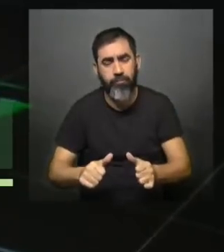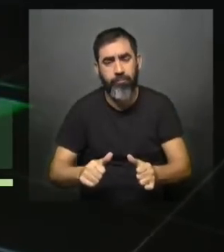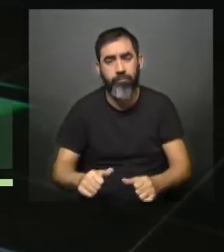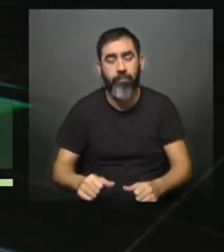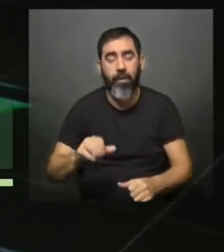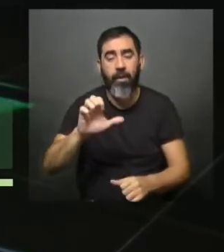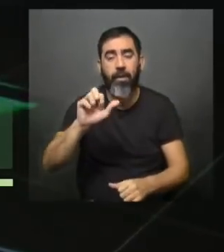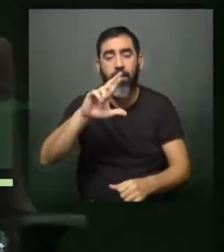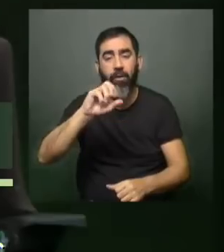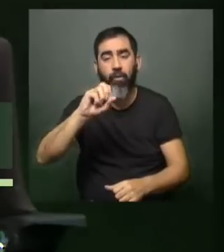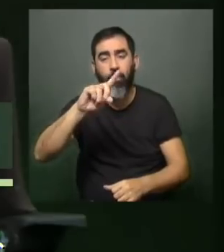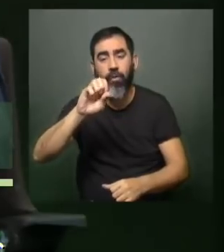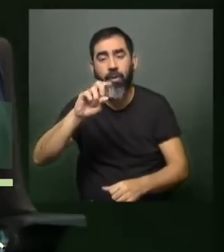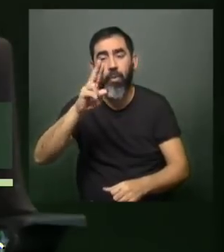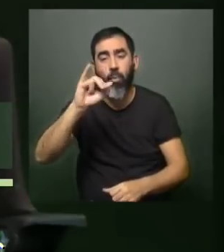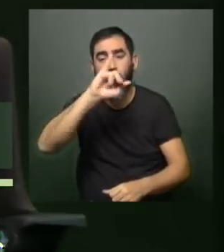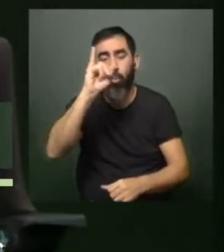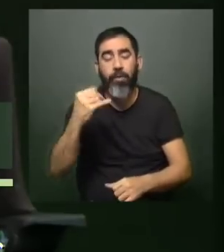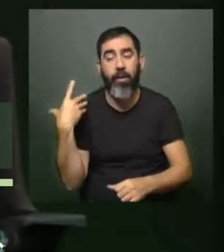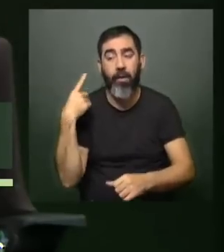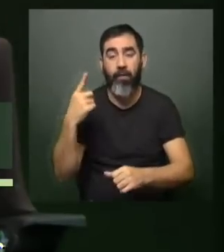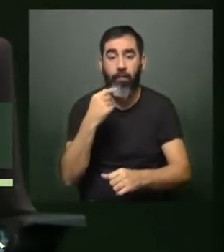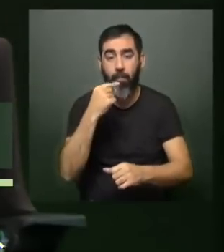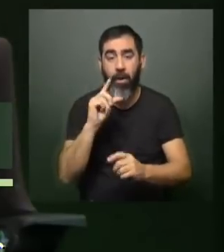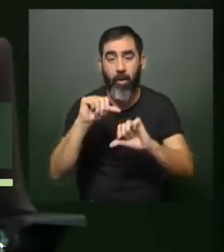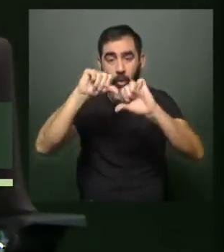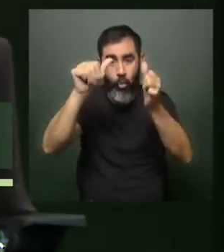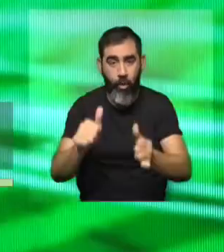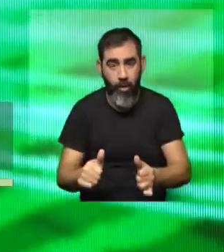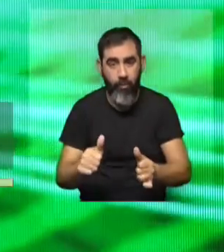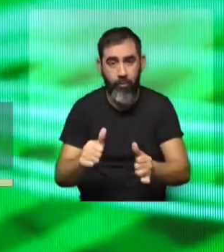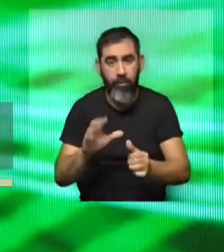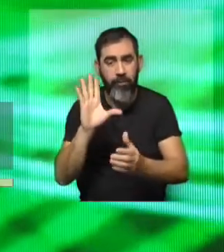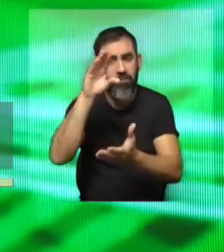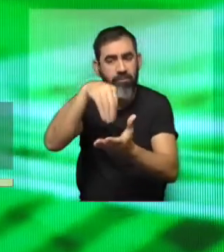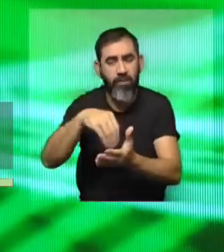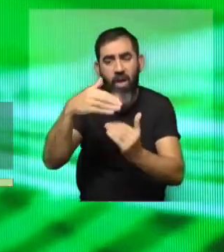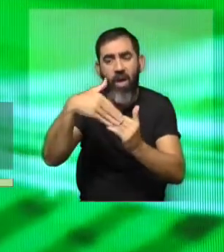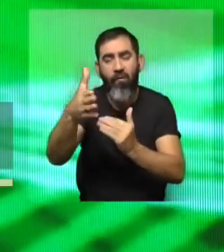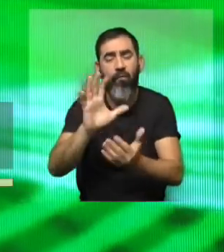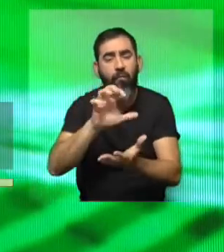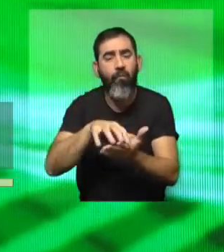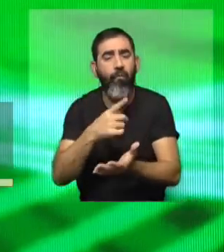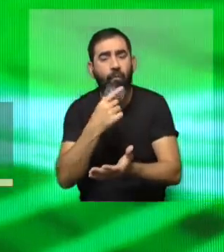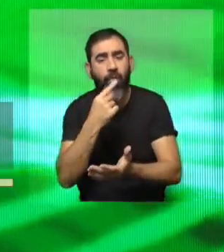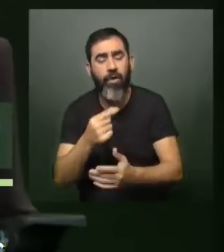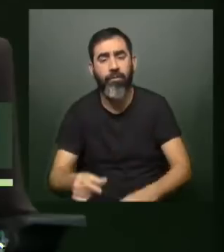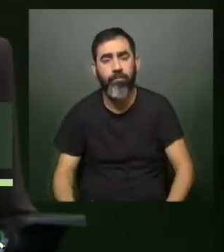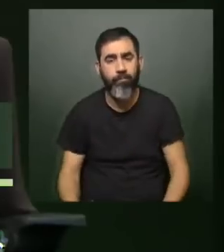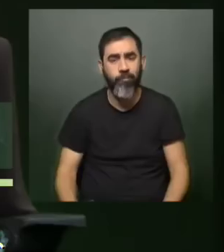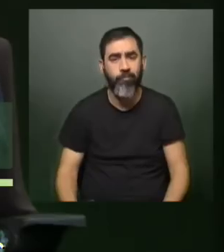de lo que pasó con Herodes el jefe de policía Maldonado que intervino de alguna manera en un operativo que se daba a las afueras de la jefatura